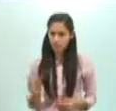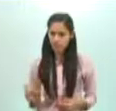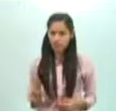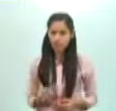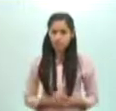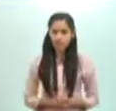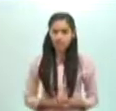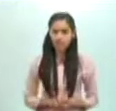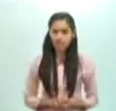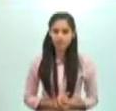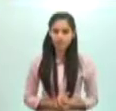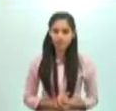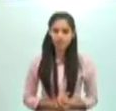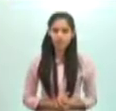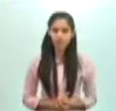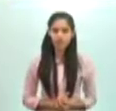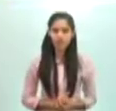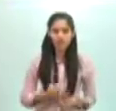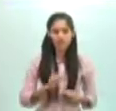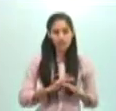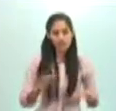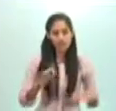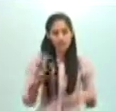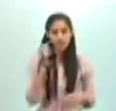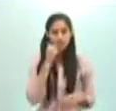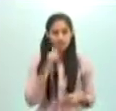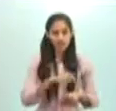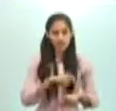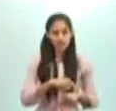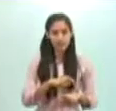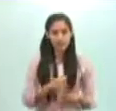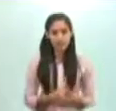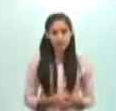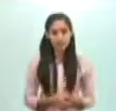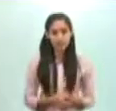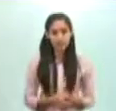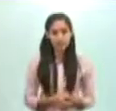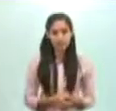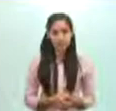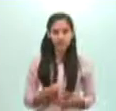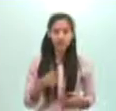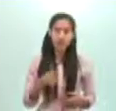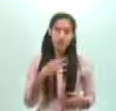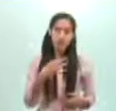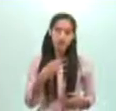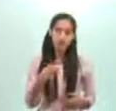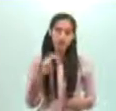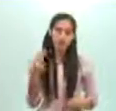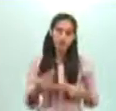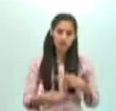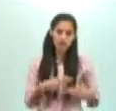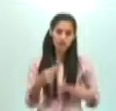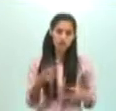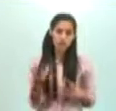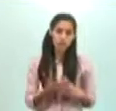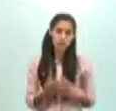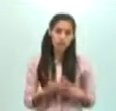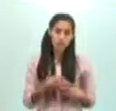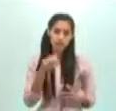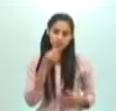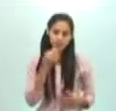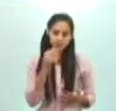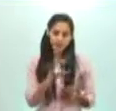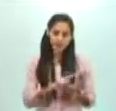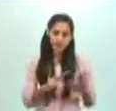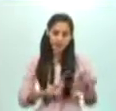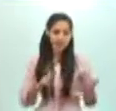él. Y ya no queda tiempo para más. La invitación queda hecha para que puedan leer